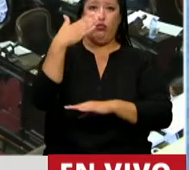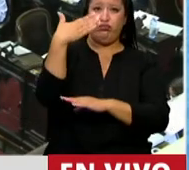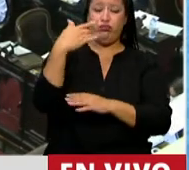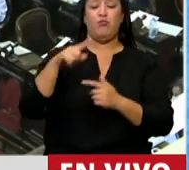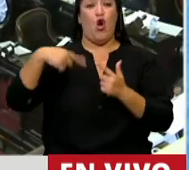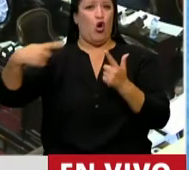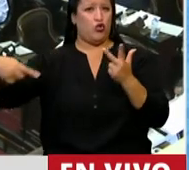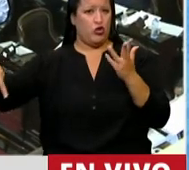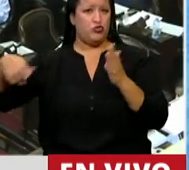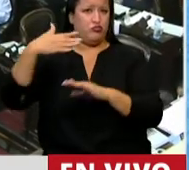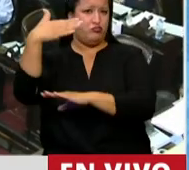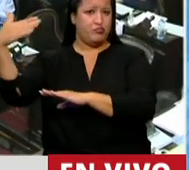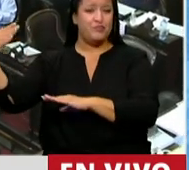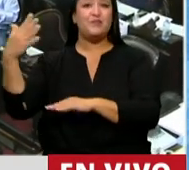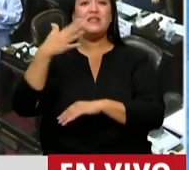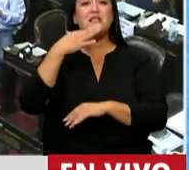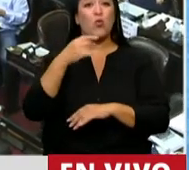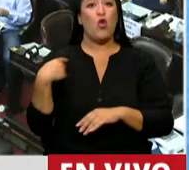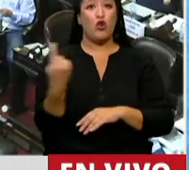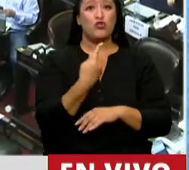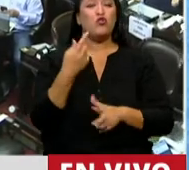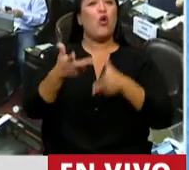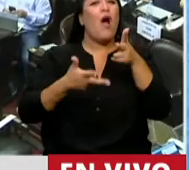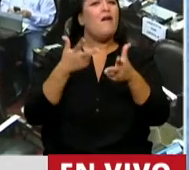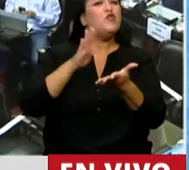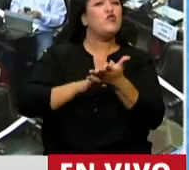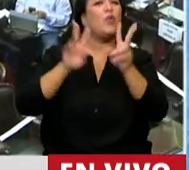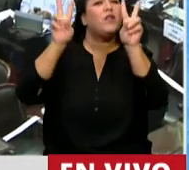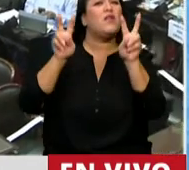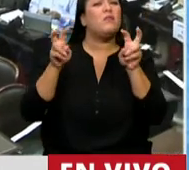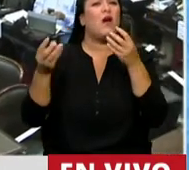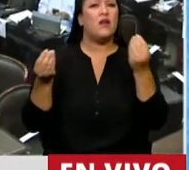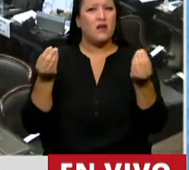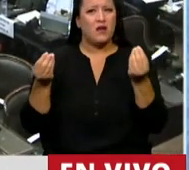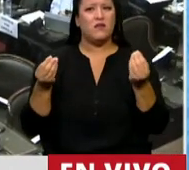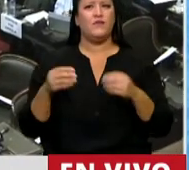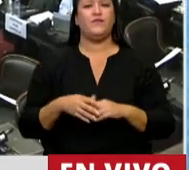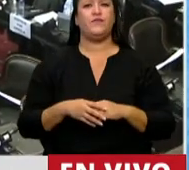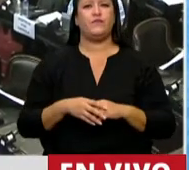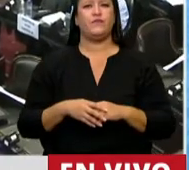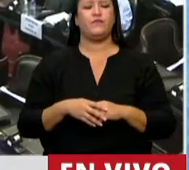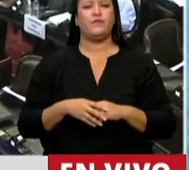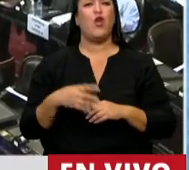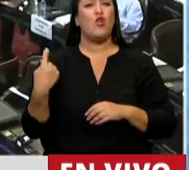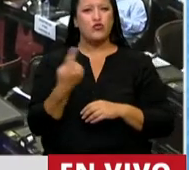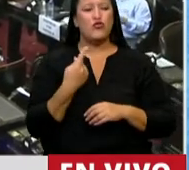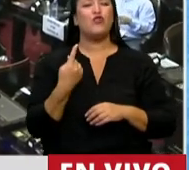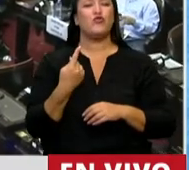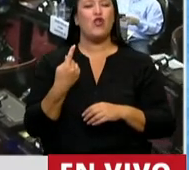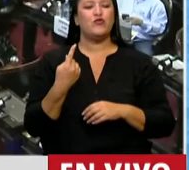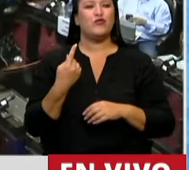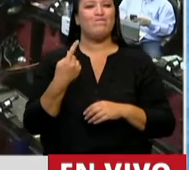intervención, lo hagamos con temas que verdaderamente entendemos que